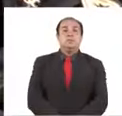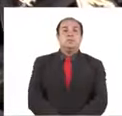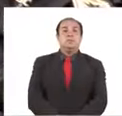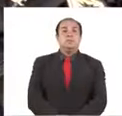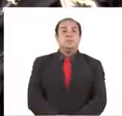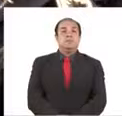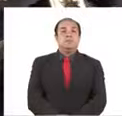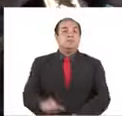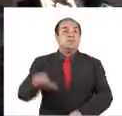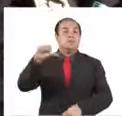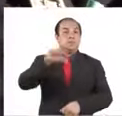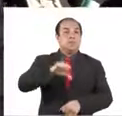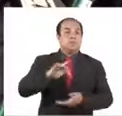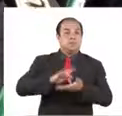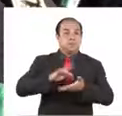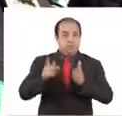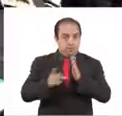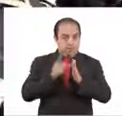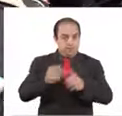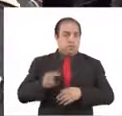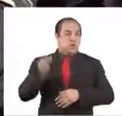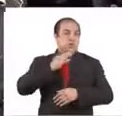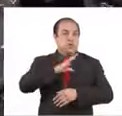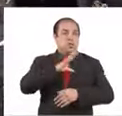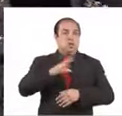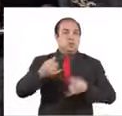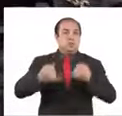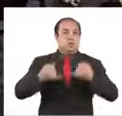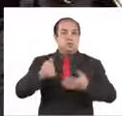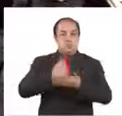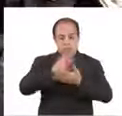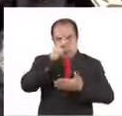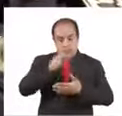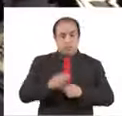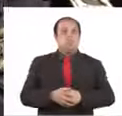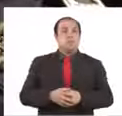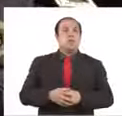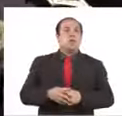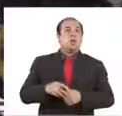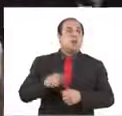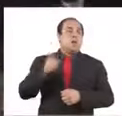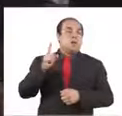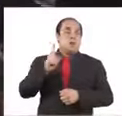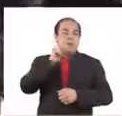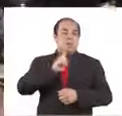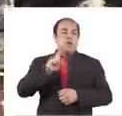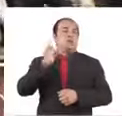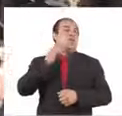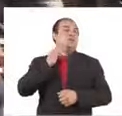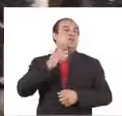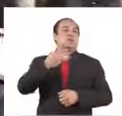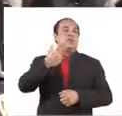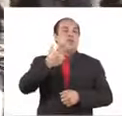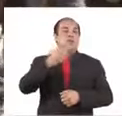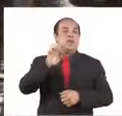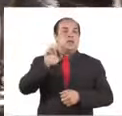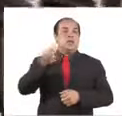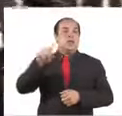Hoy agradecemos nuevamente a la Fiscalía General de Justicia de la Ciudad de México, a la fiscal Ernestina Godoy, por todo el apoyo a la